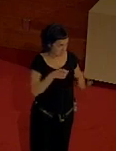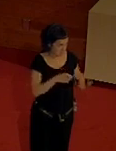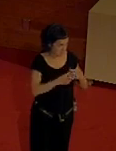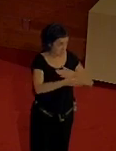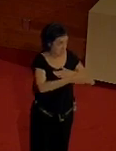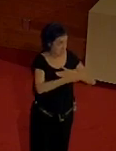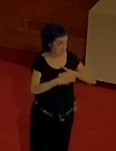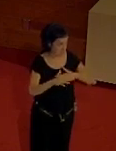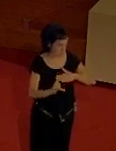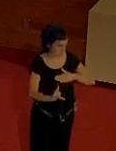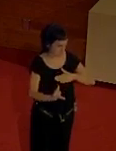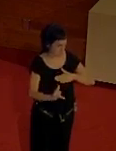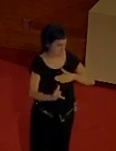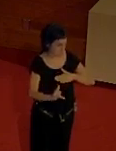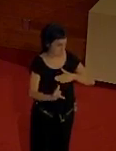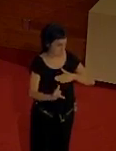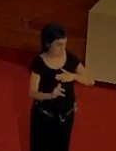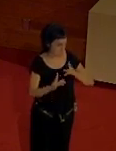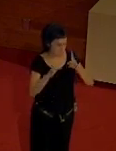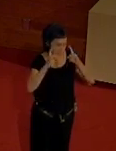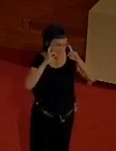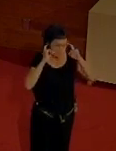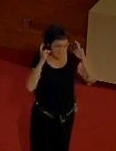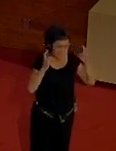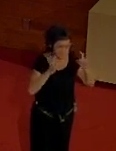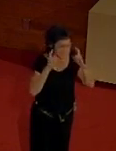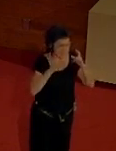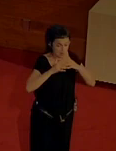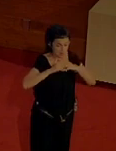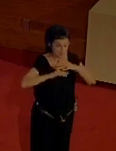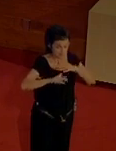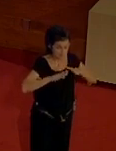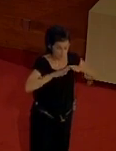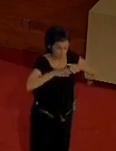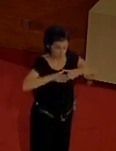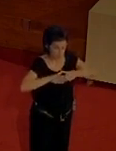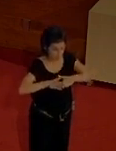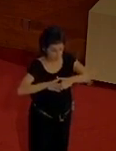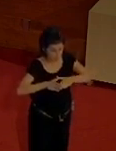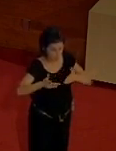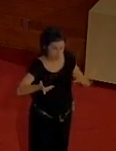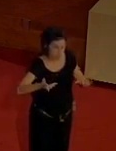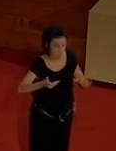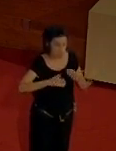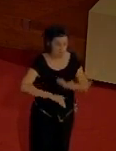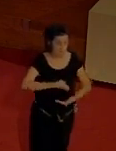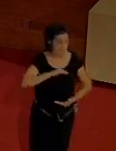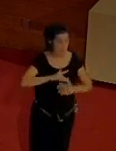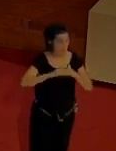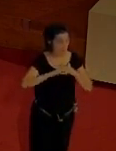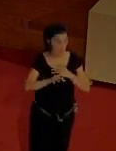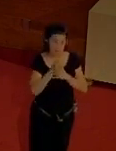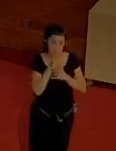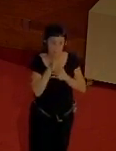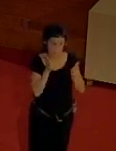costera intentando como sea salir al océano pero no tiene capacidad oceánica todavía Por lo tanto en